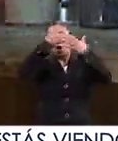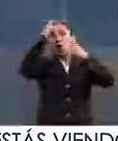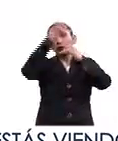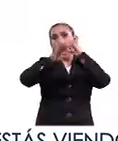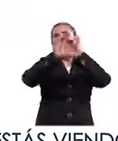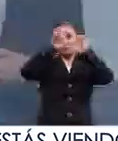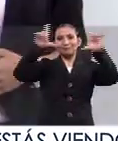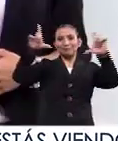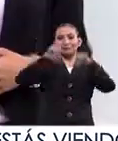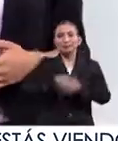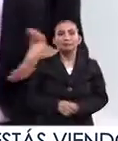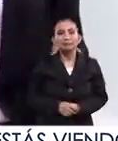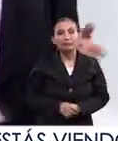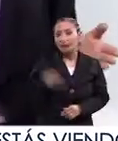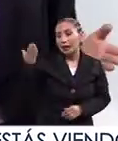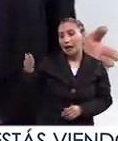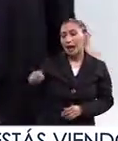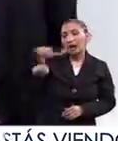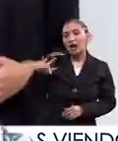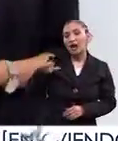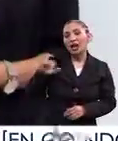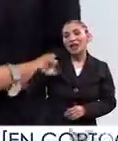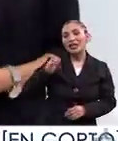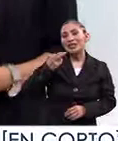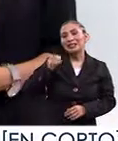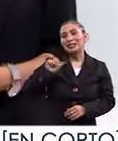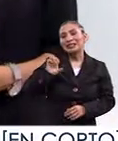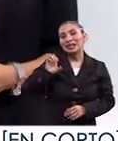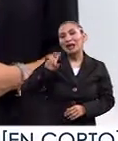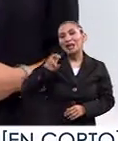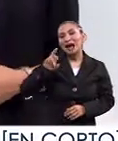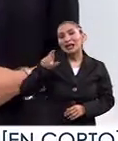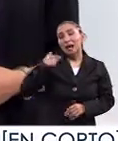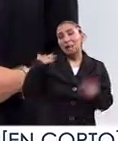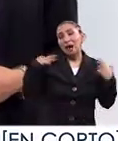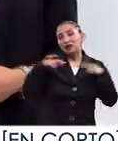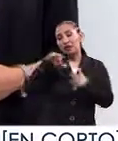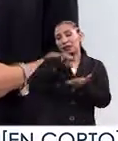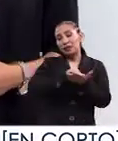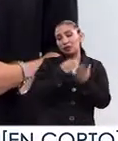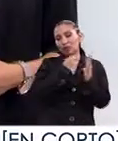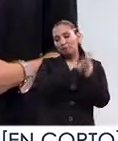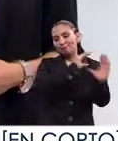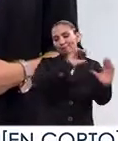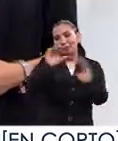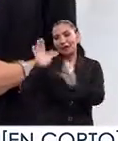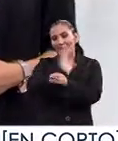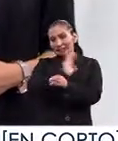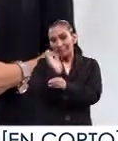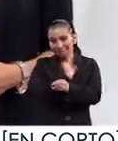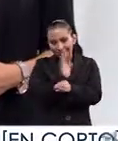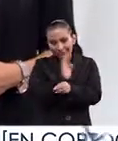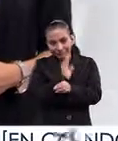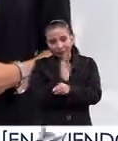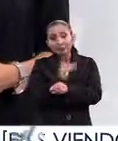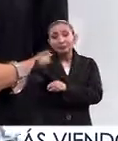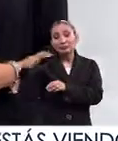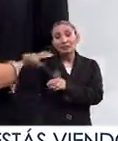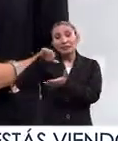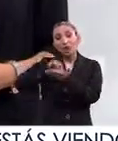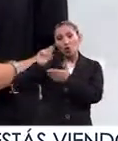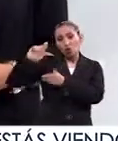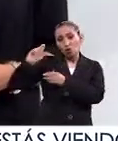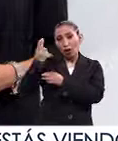mural completo, ¿no? Él es Nicolás Echevarría Ortiz, docente del Centro de Capacitación Cinematográfica y del